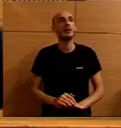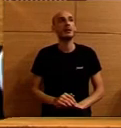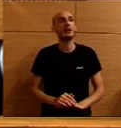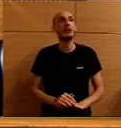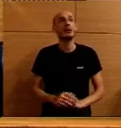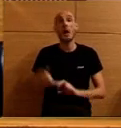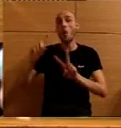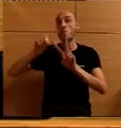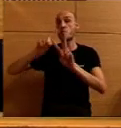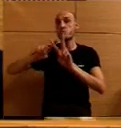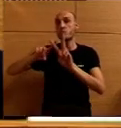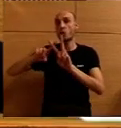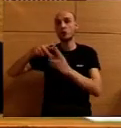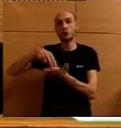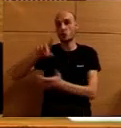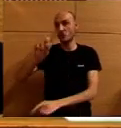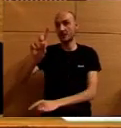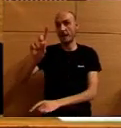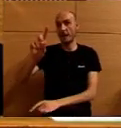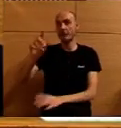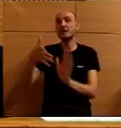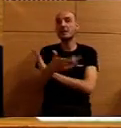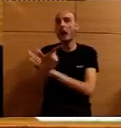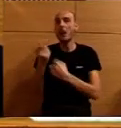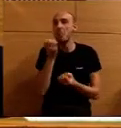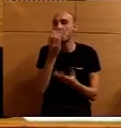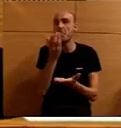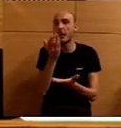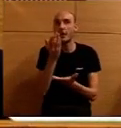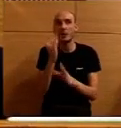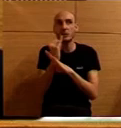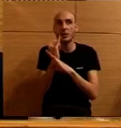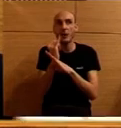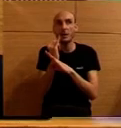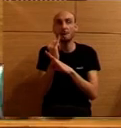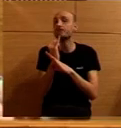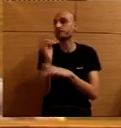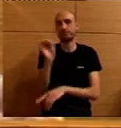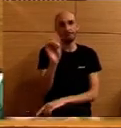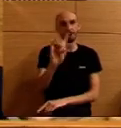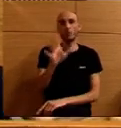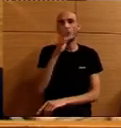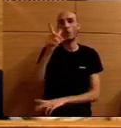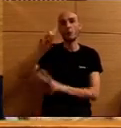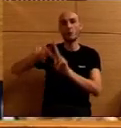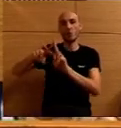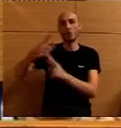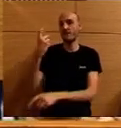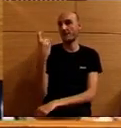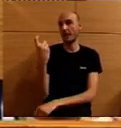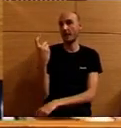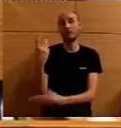Como no está un diputado, ¿es una declaración institucional que estamos todos o no? No, porque falta un grupo. Vale, entonces